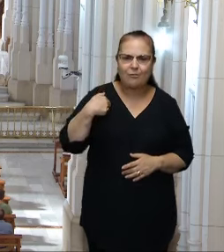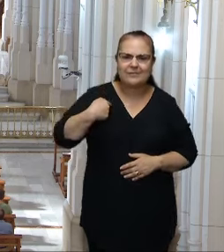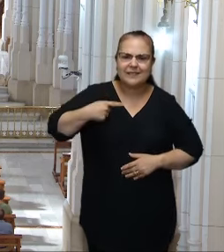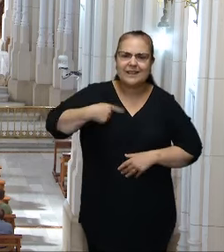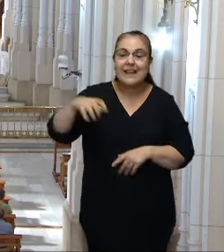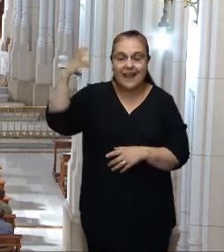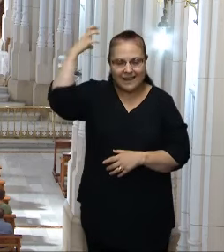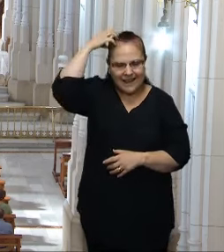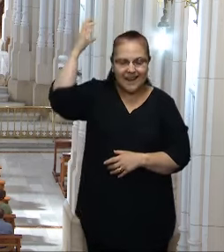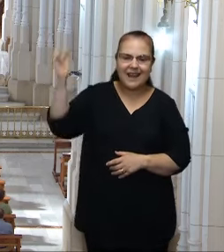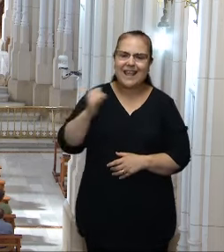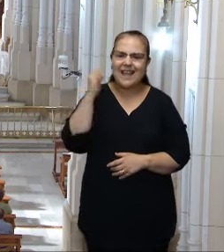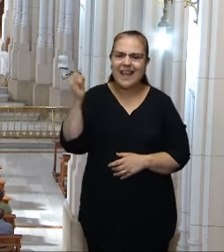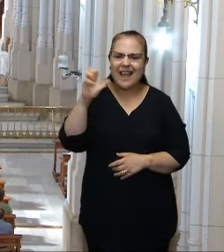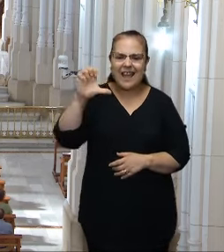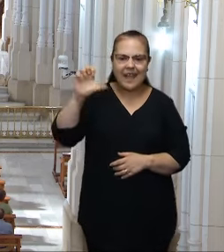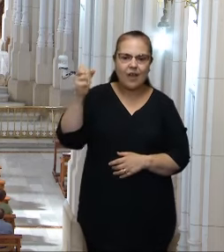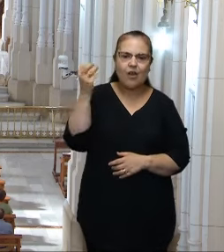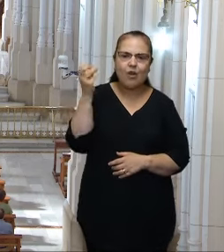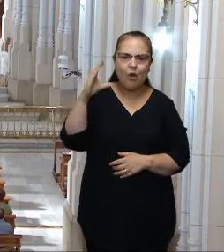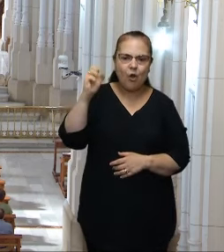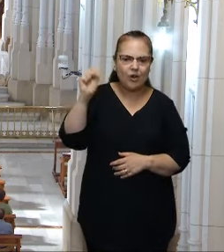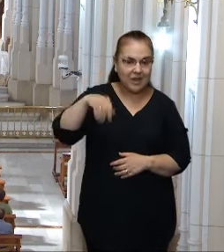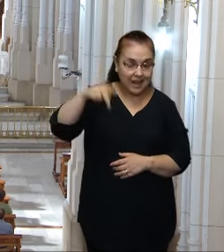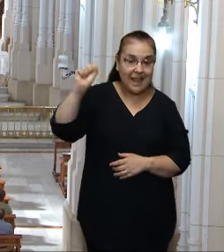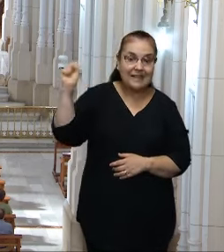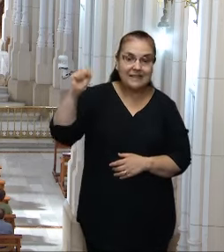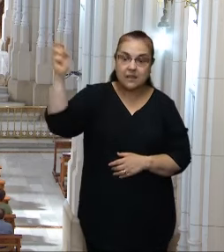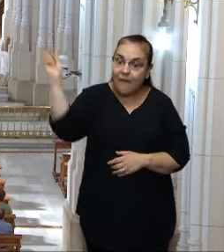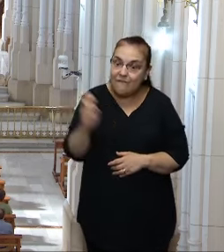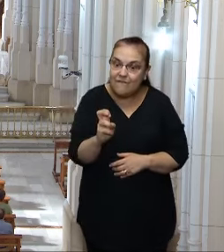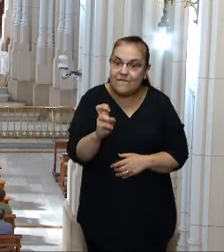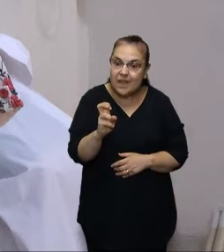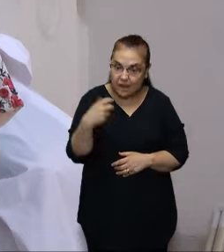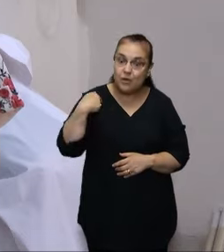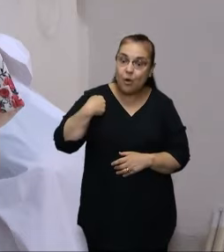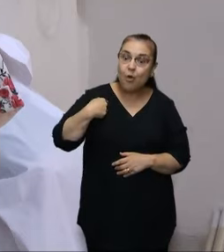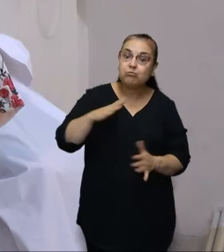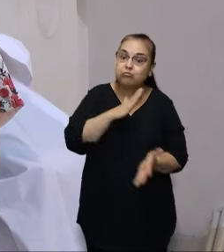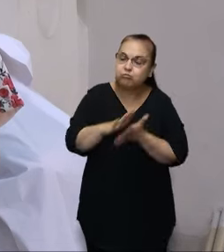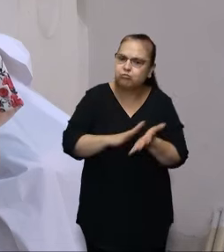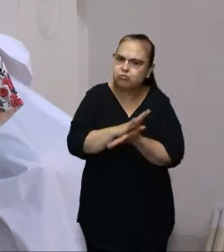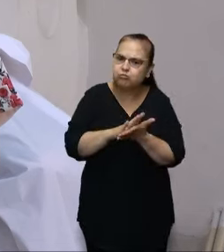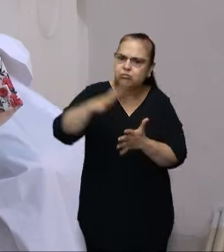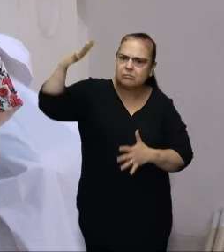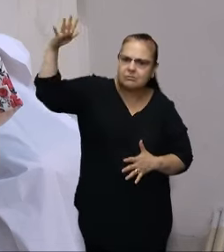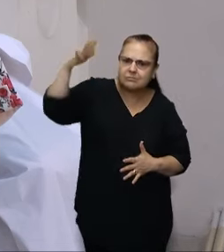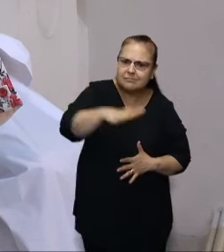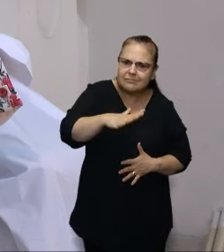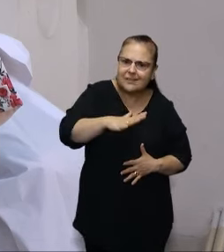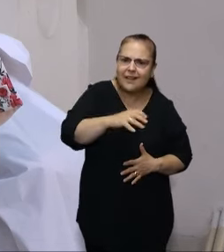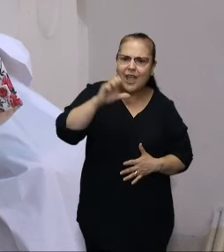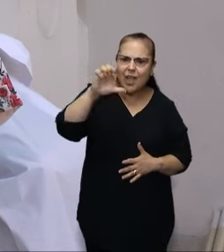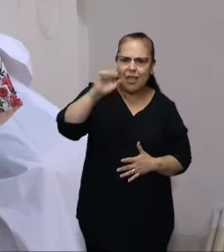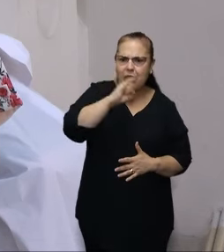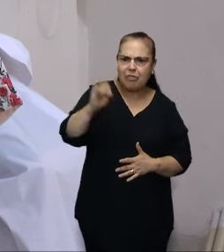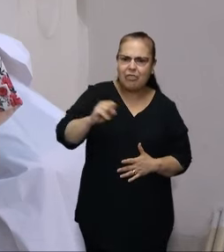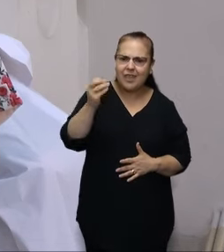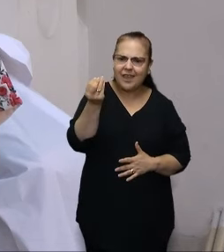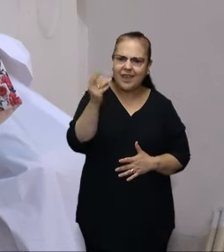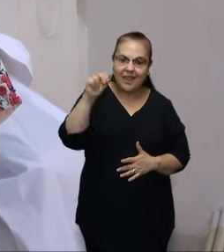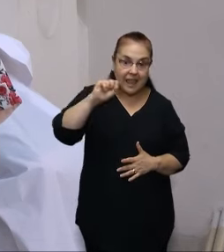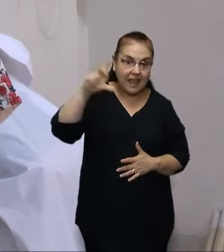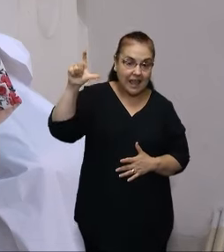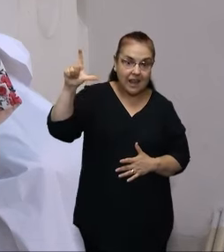Rey jeconías vino la palabra del Señor sobre Ezequiel hijo de buci sacerdote en